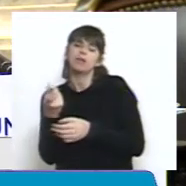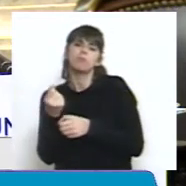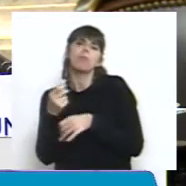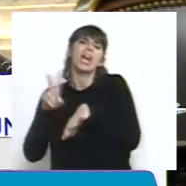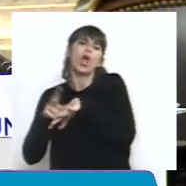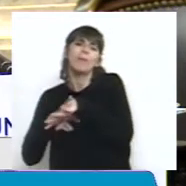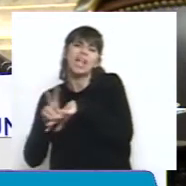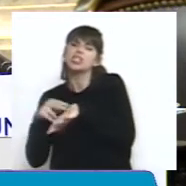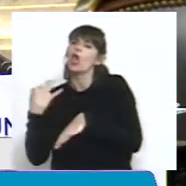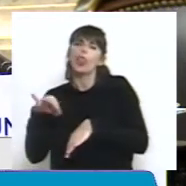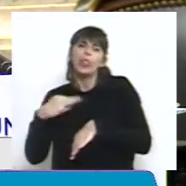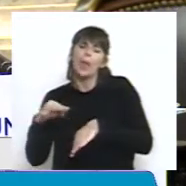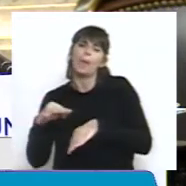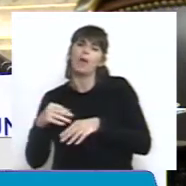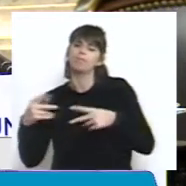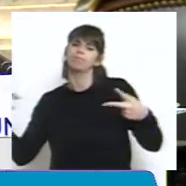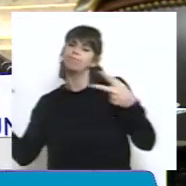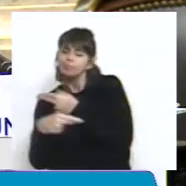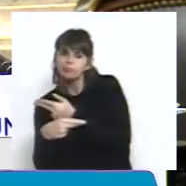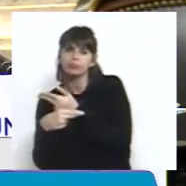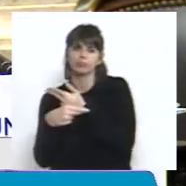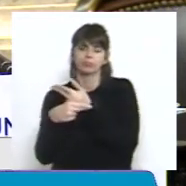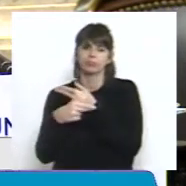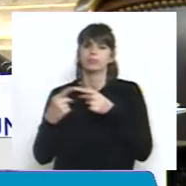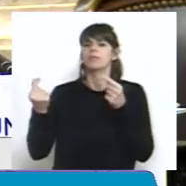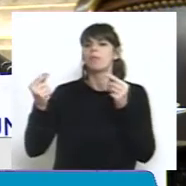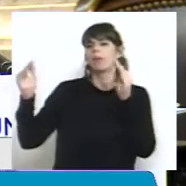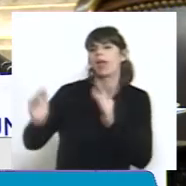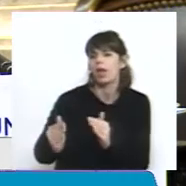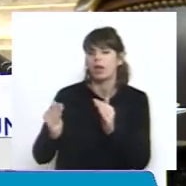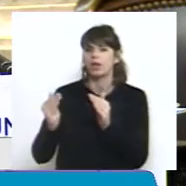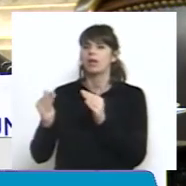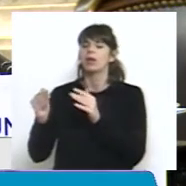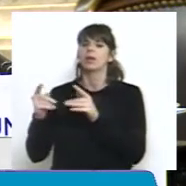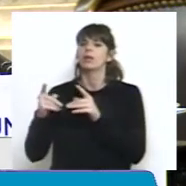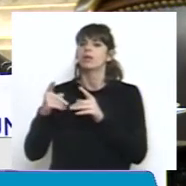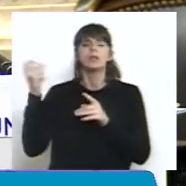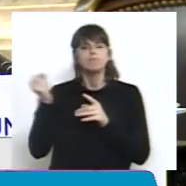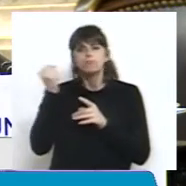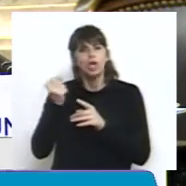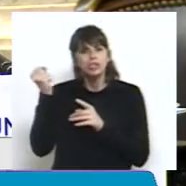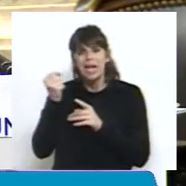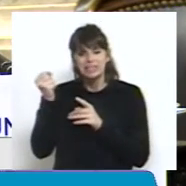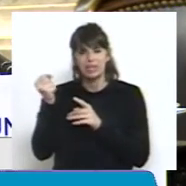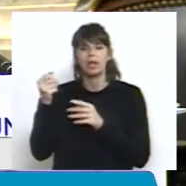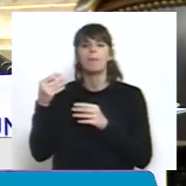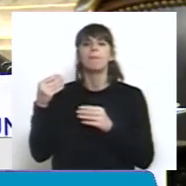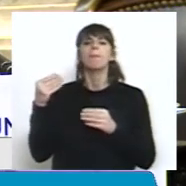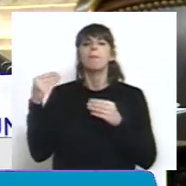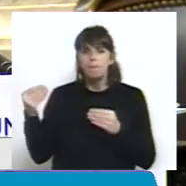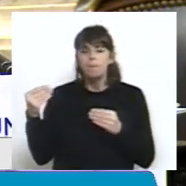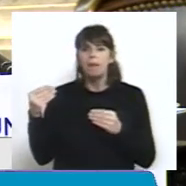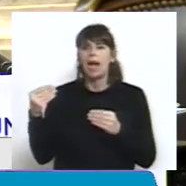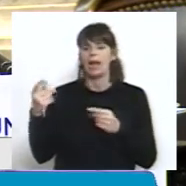concretamente, dice: Brasil se beneficiaría en gran medida con la adopción de un enfoque centrado en aliviar las presiones crónicas y estructurales